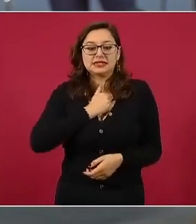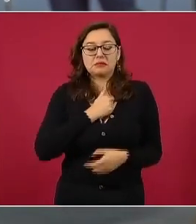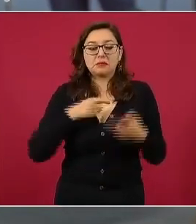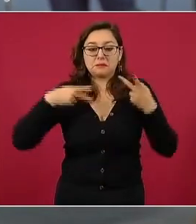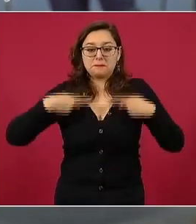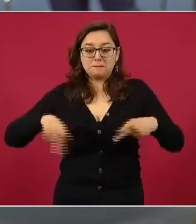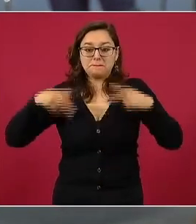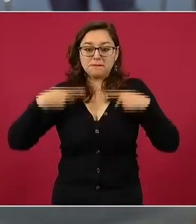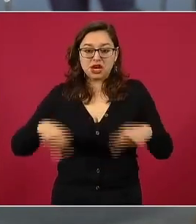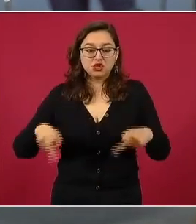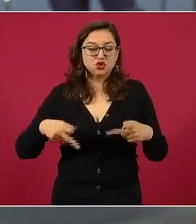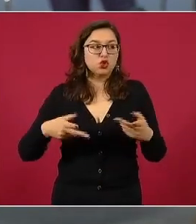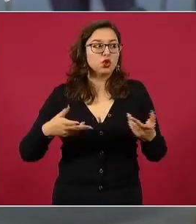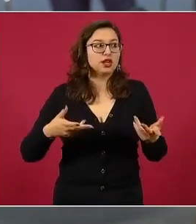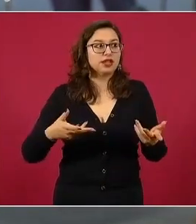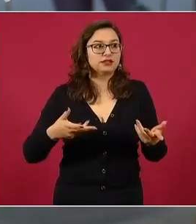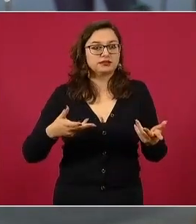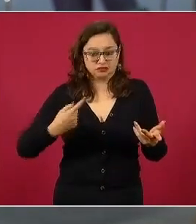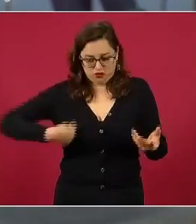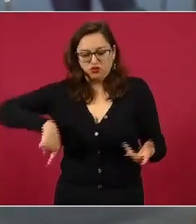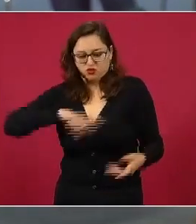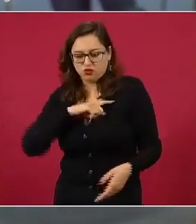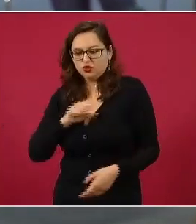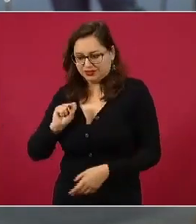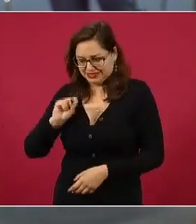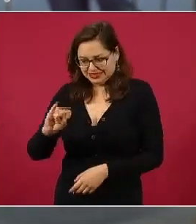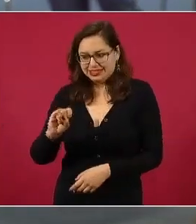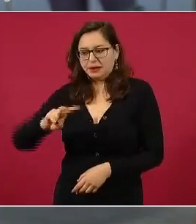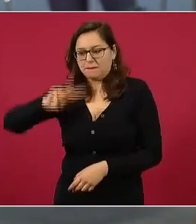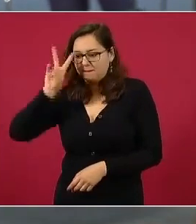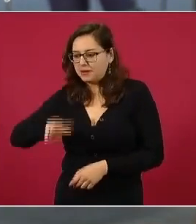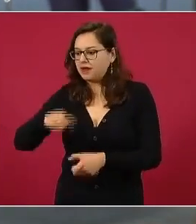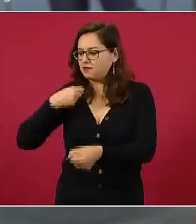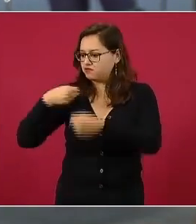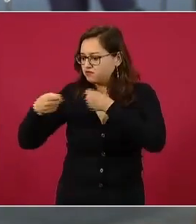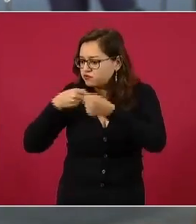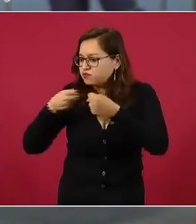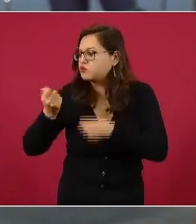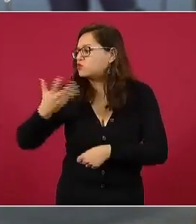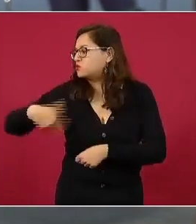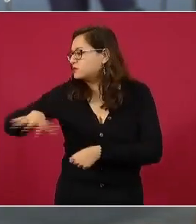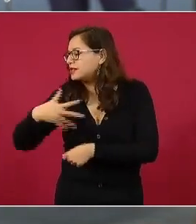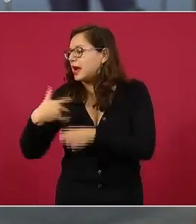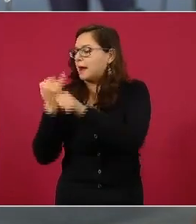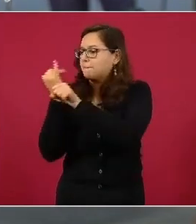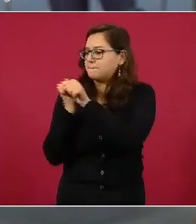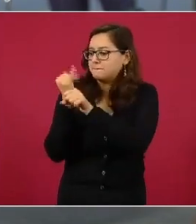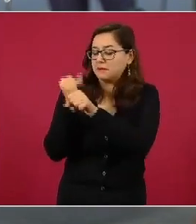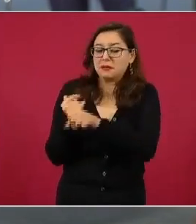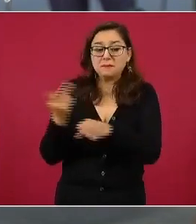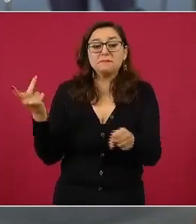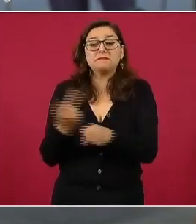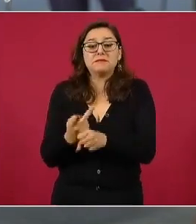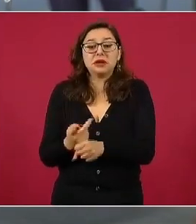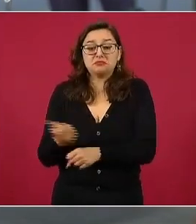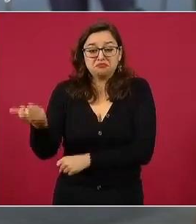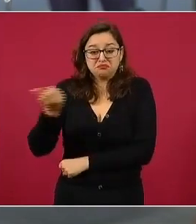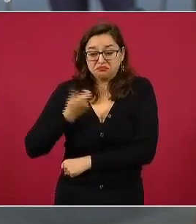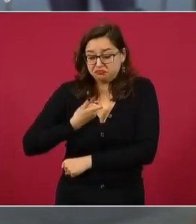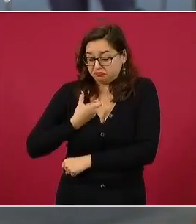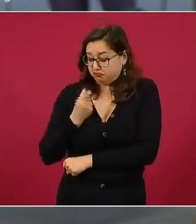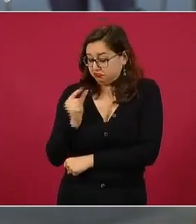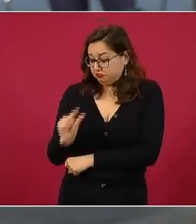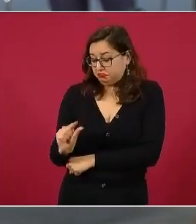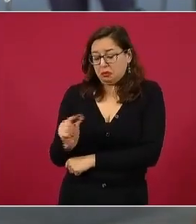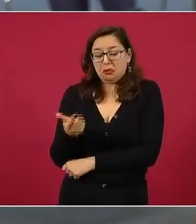que salimos a la calle a reportear, a buscar la nota, pues tienen sueldos de escasos 10